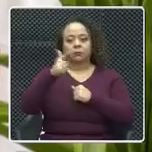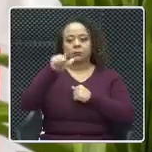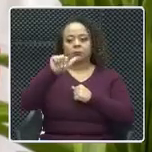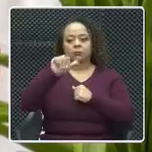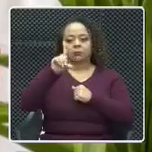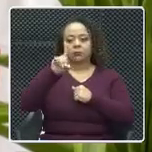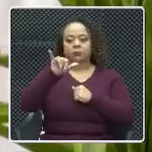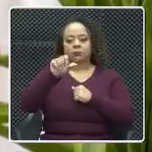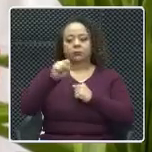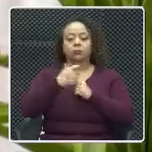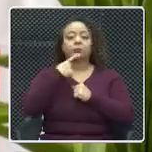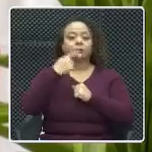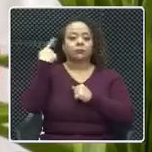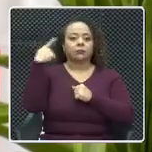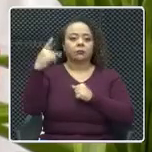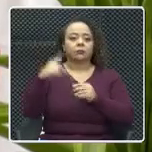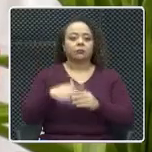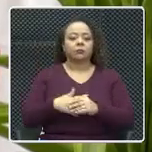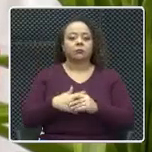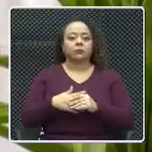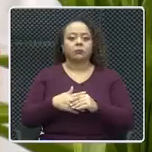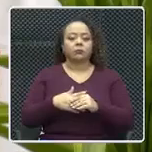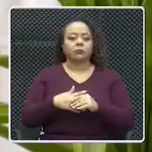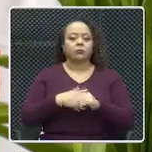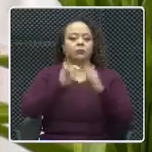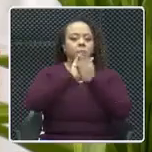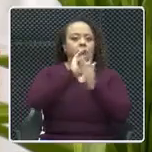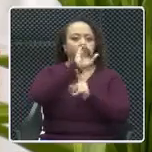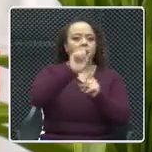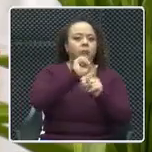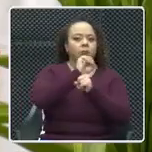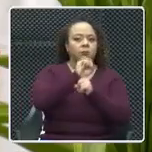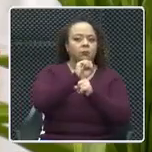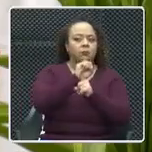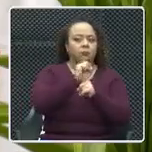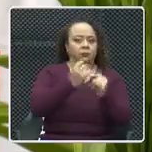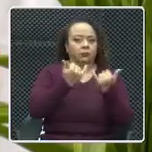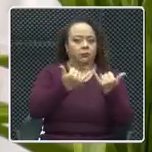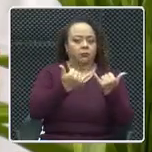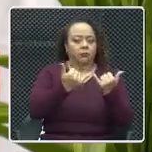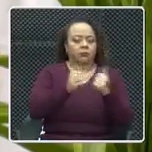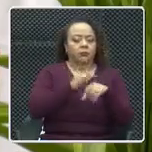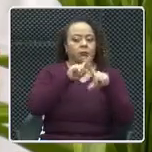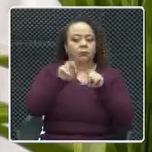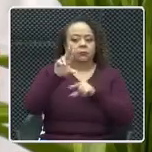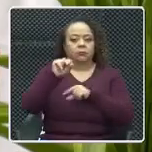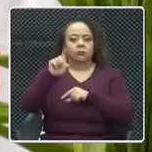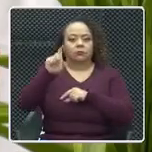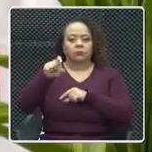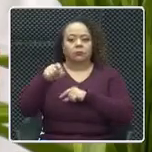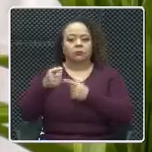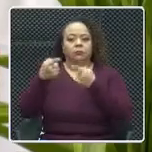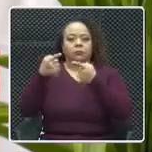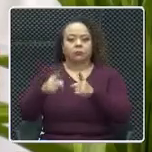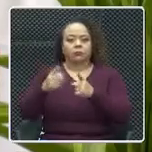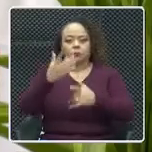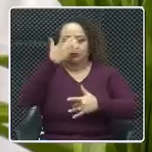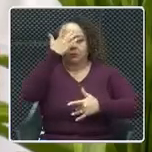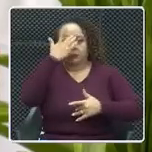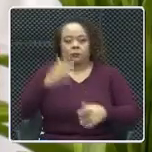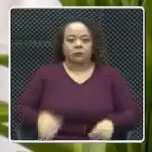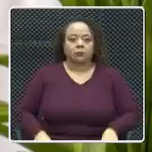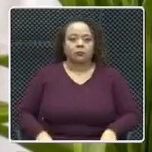Abraham? El riesgo es la situación que está latente, pero no necesariamente va a desencadenar una